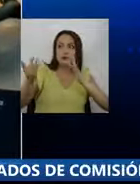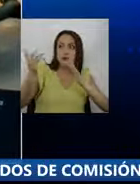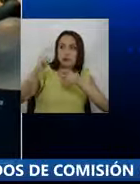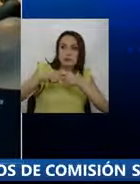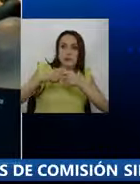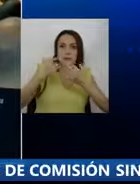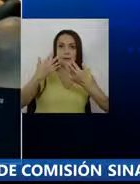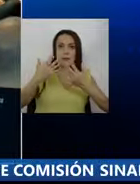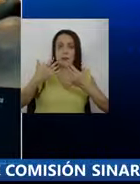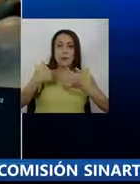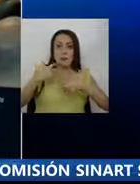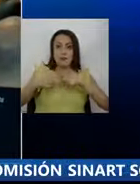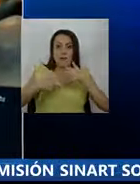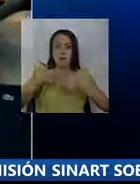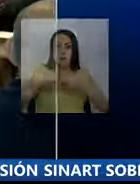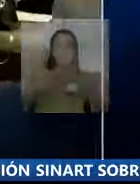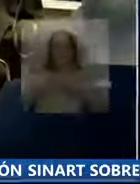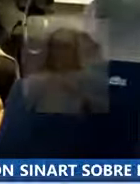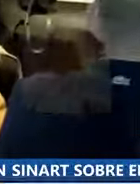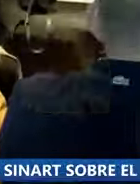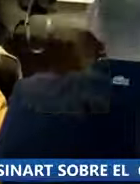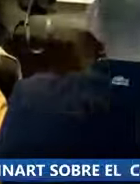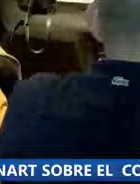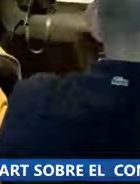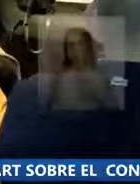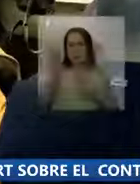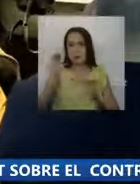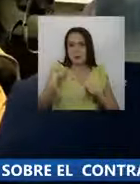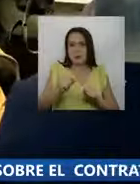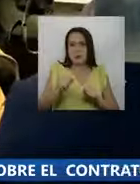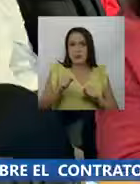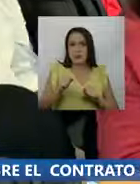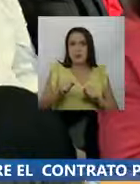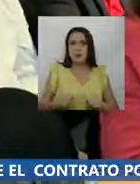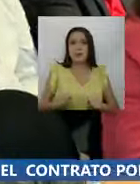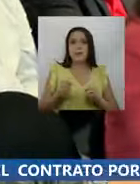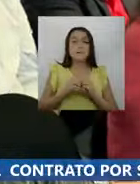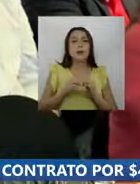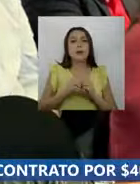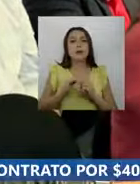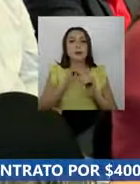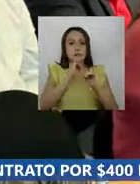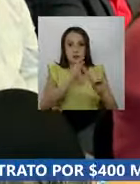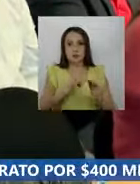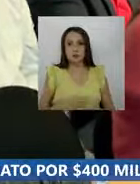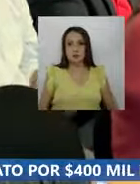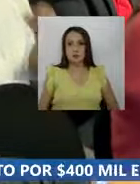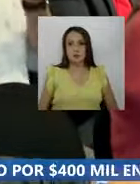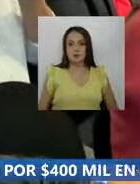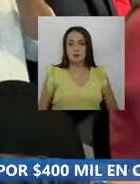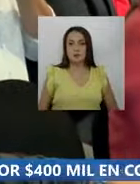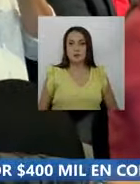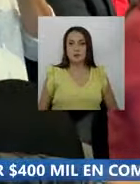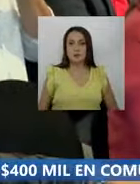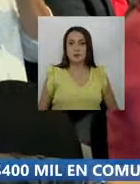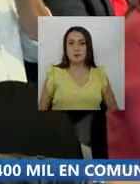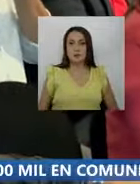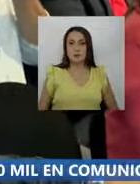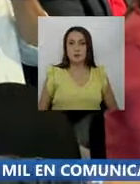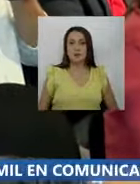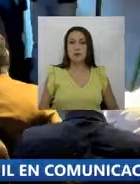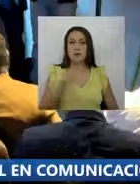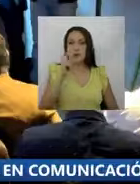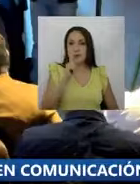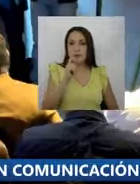tiene problemitas de conexión. Tal vez, don José, usted fue uno de los que preparó la denuncia. Cuéntenos con respecto a lo que le pregunté, lo mismo que le pregunté,